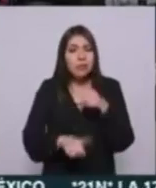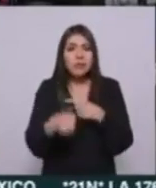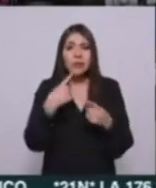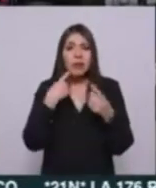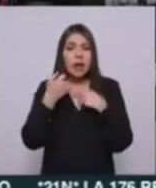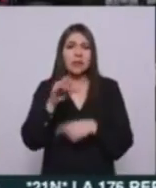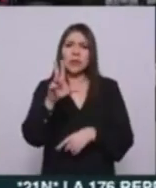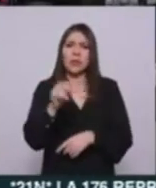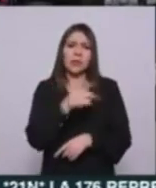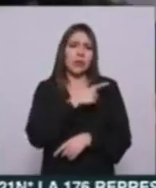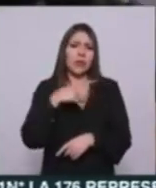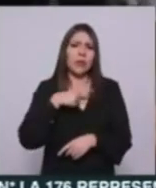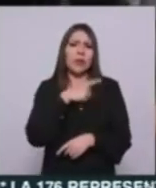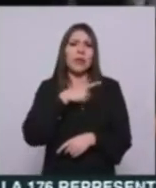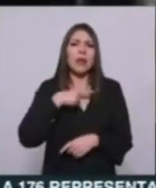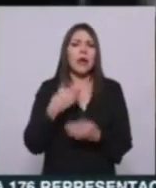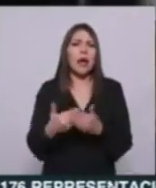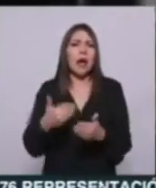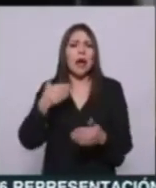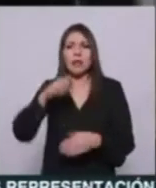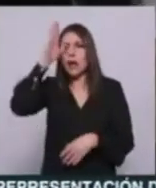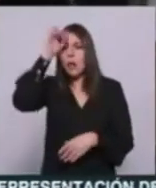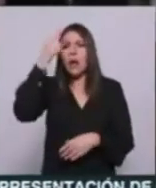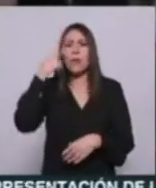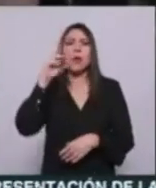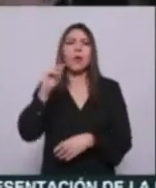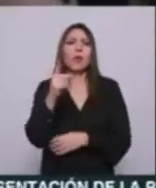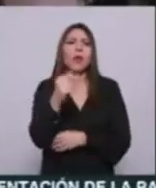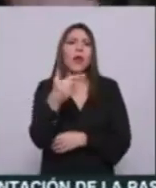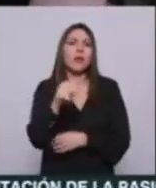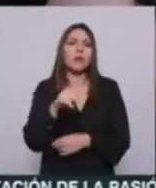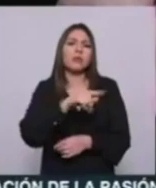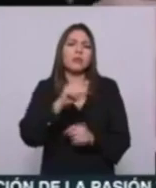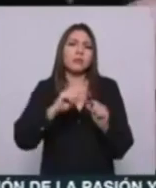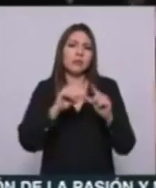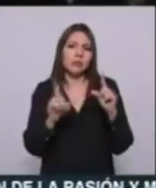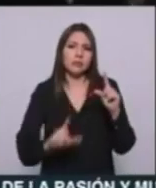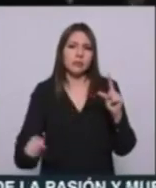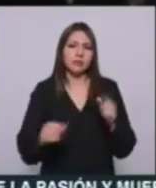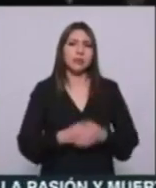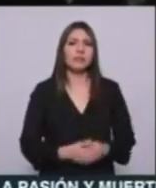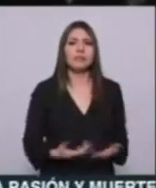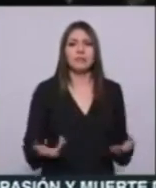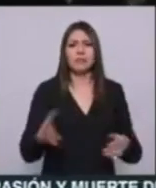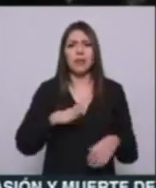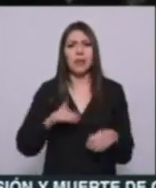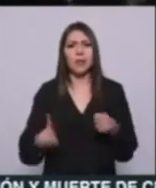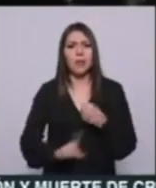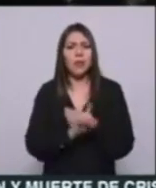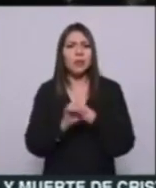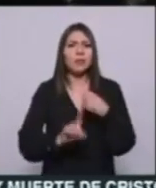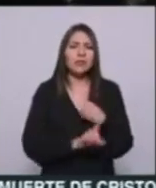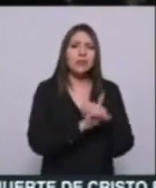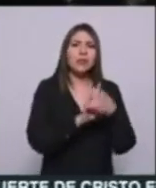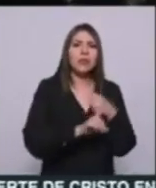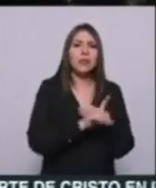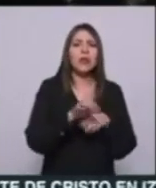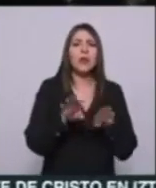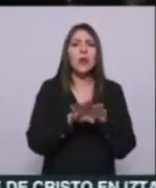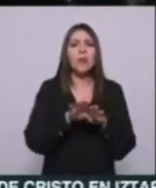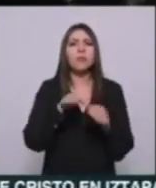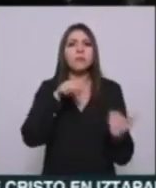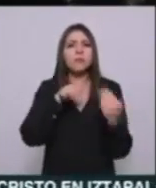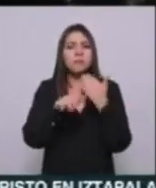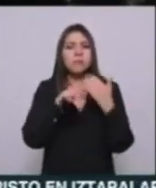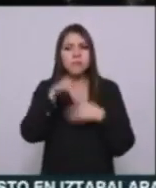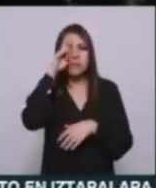acuerdos antes de dañar al país. Hay afectación en movilidad, afectación económica. Hay varios rubros en donde sí se está viviendo la